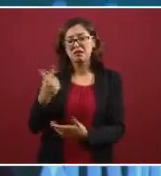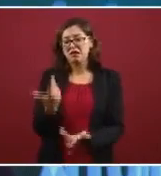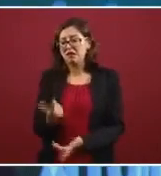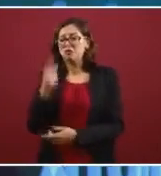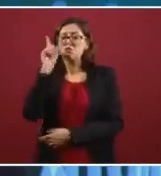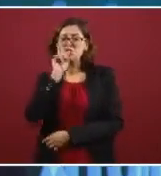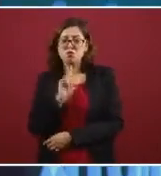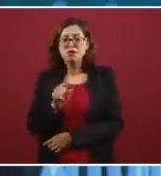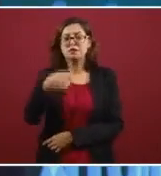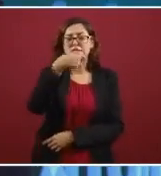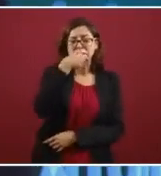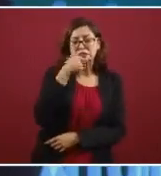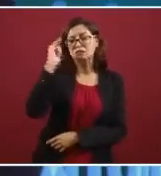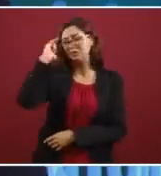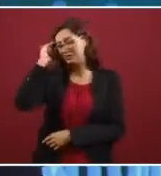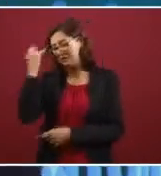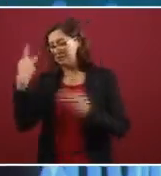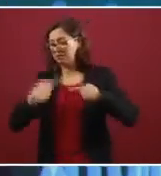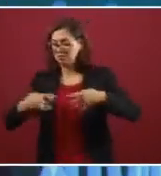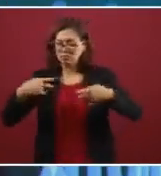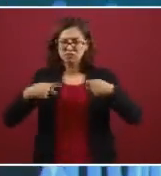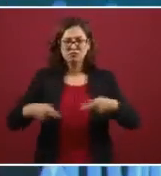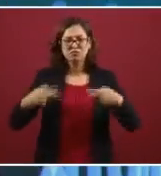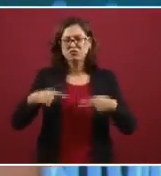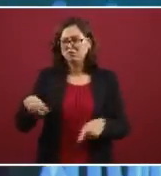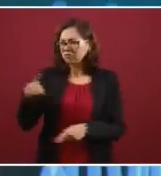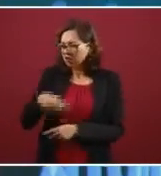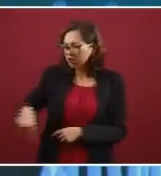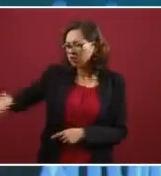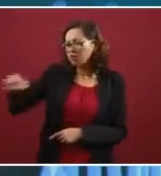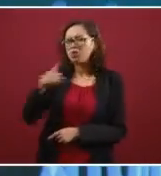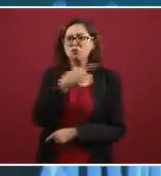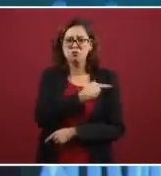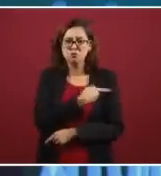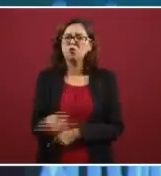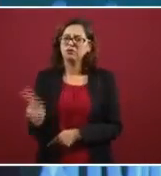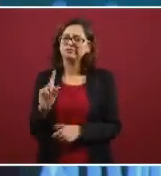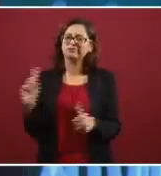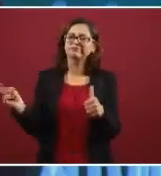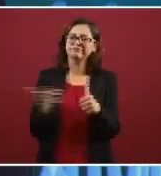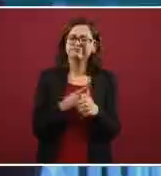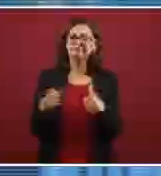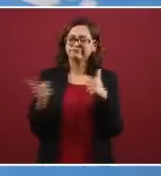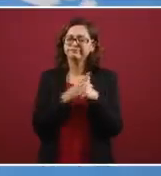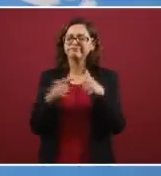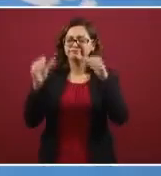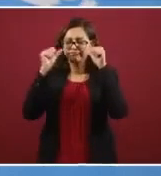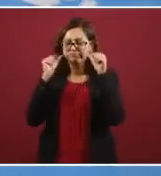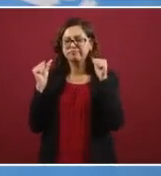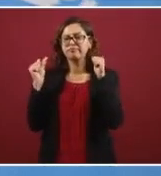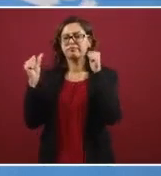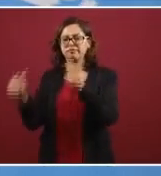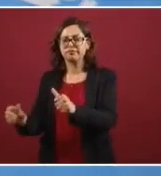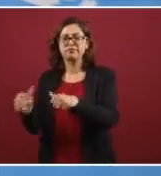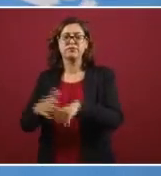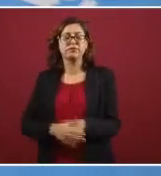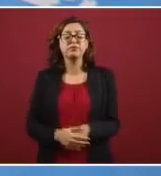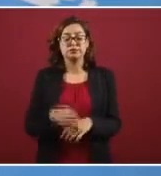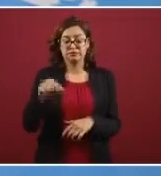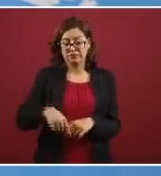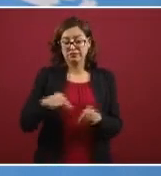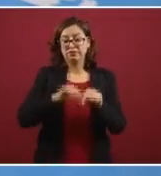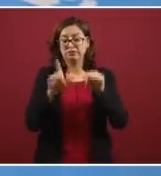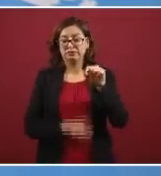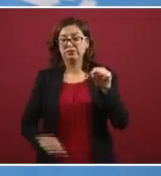indígena, de trabajadores. Entonces, por el bien de todos, primero ellos. En un país multicultural como este,